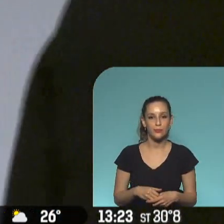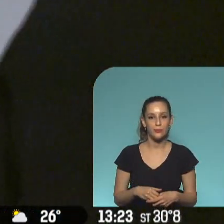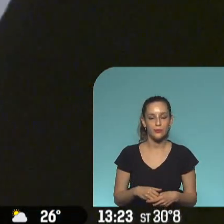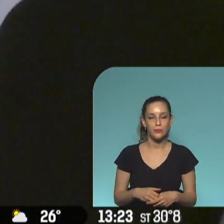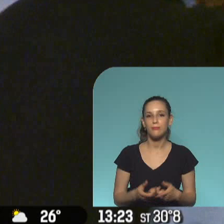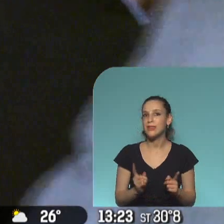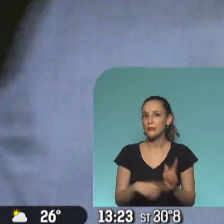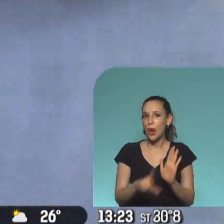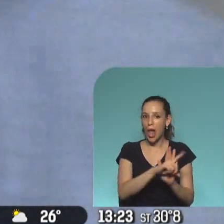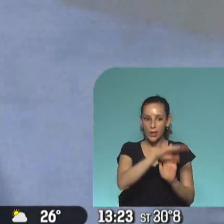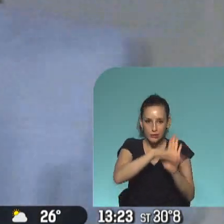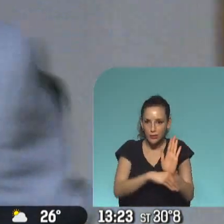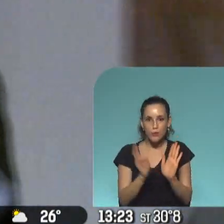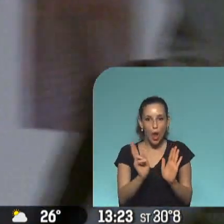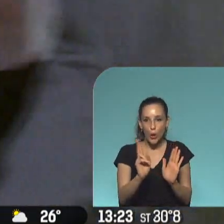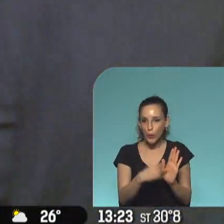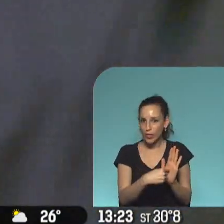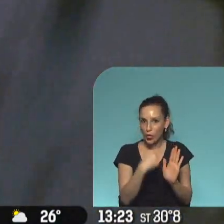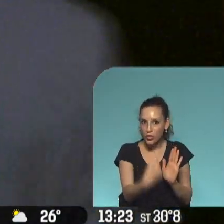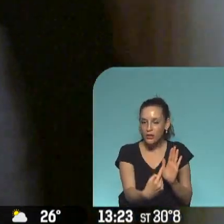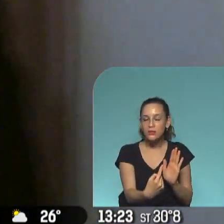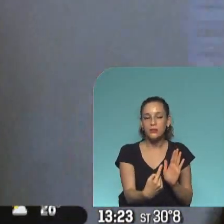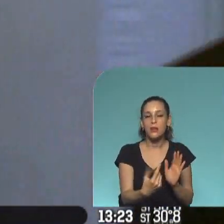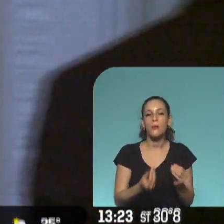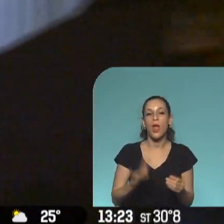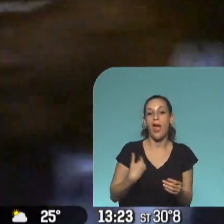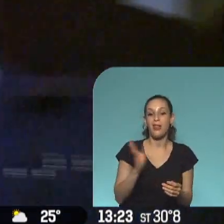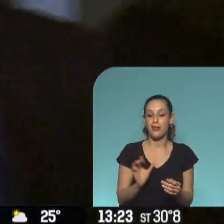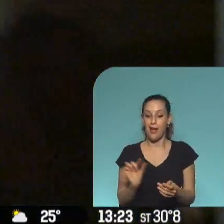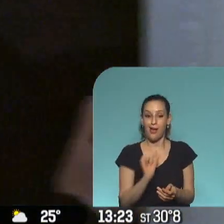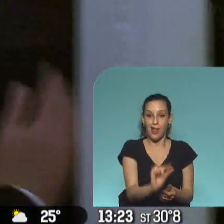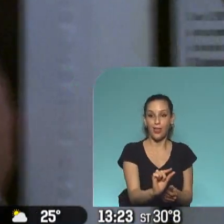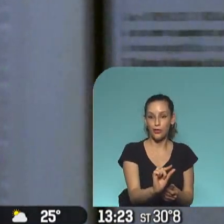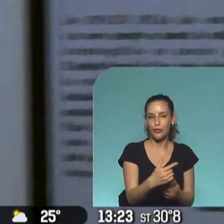estatuto se lo prohíbe, porque casualmente el crédito a la Argentina violó su estatuto.